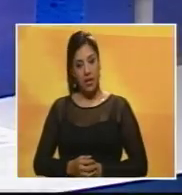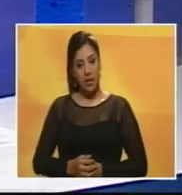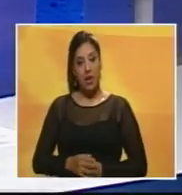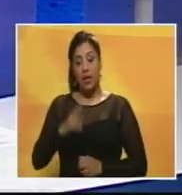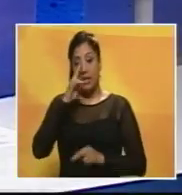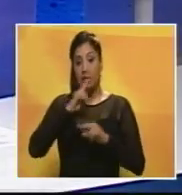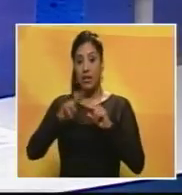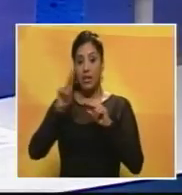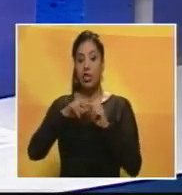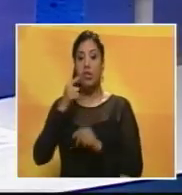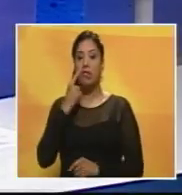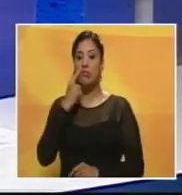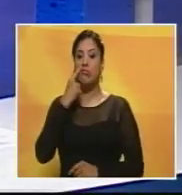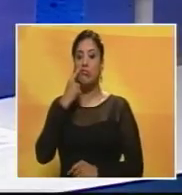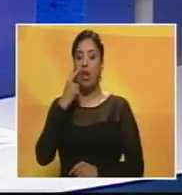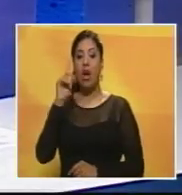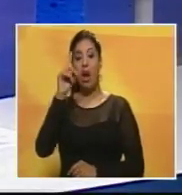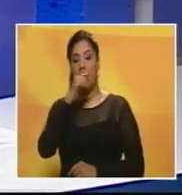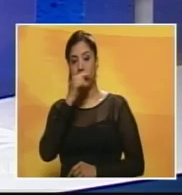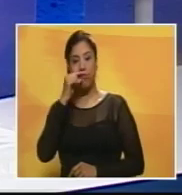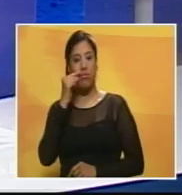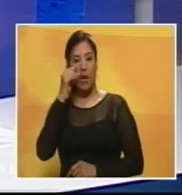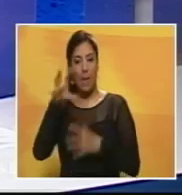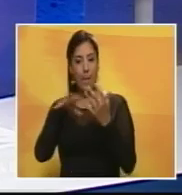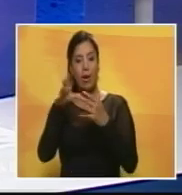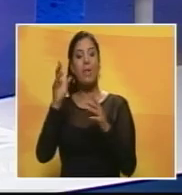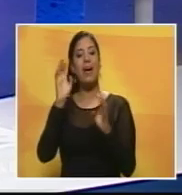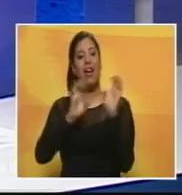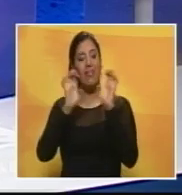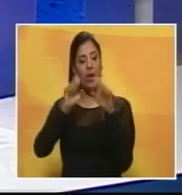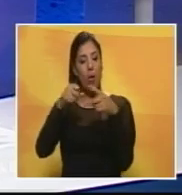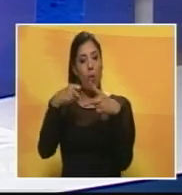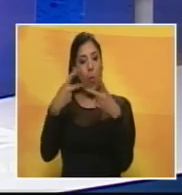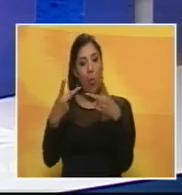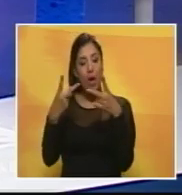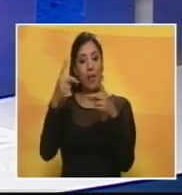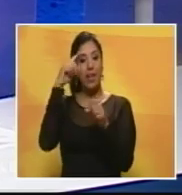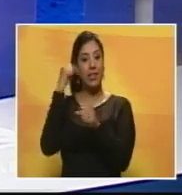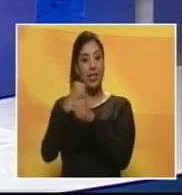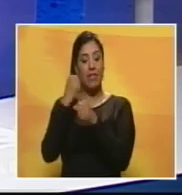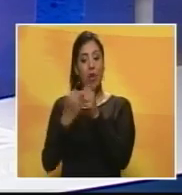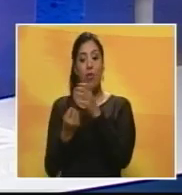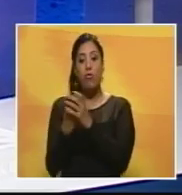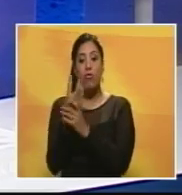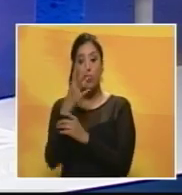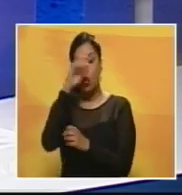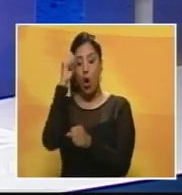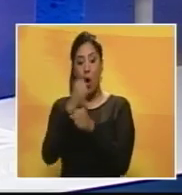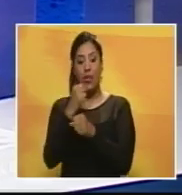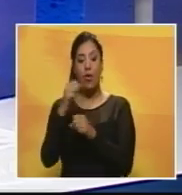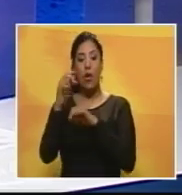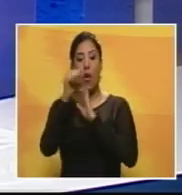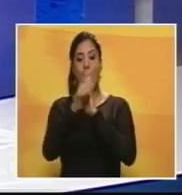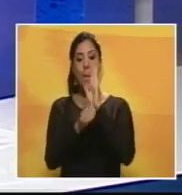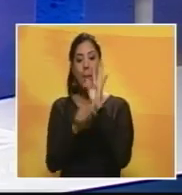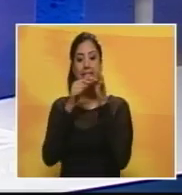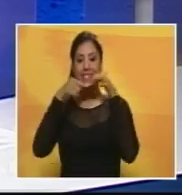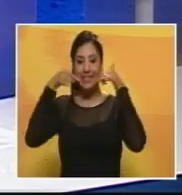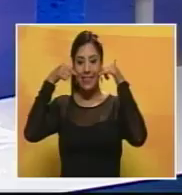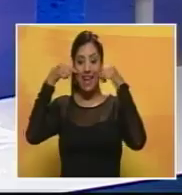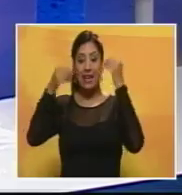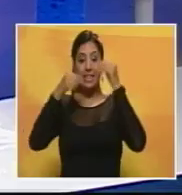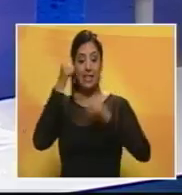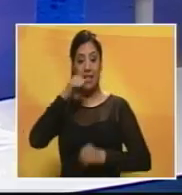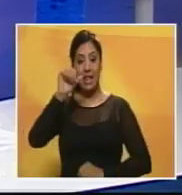Los niños con labio leporino o paladar hendido podrán ser evaluados en una nueva jornada de la Fundación Operación Sonrisa que se realizará el